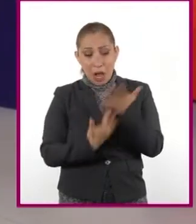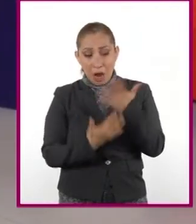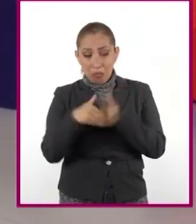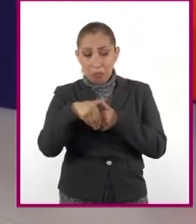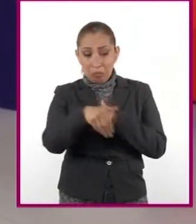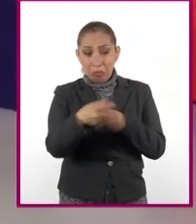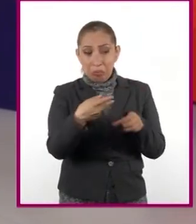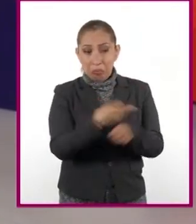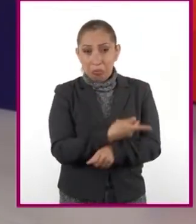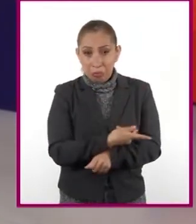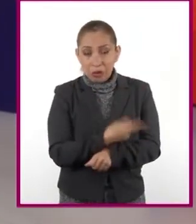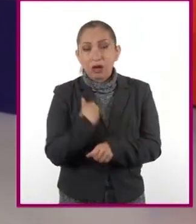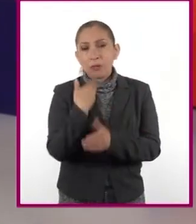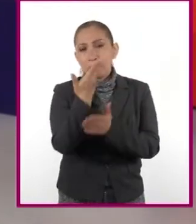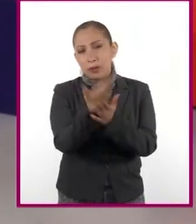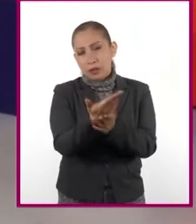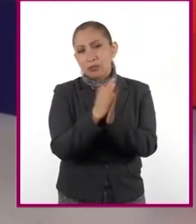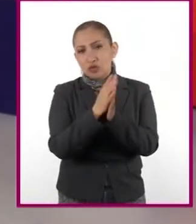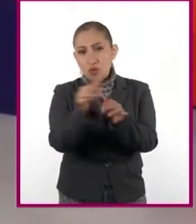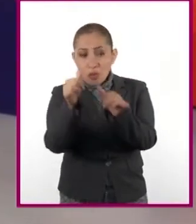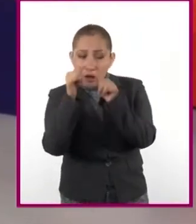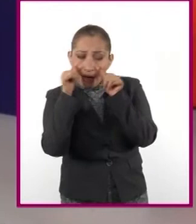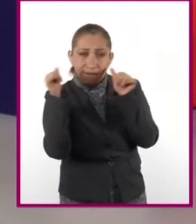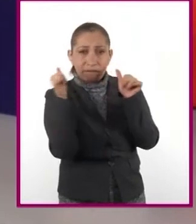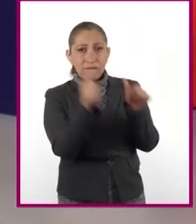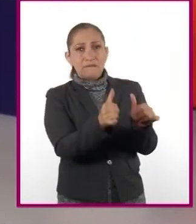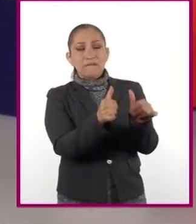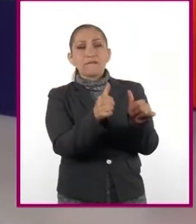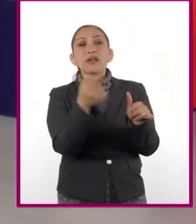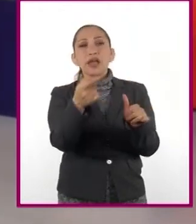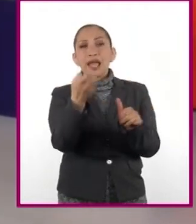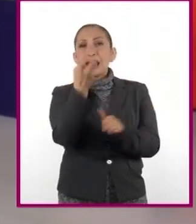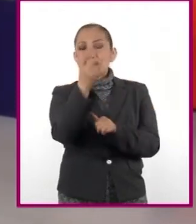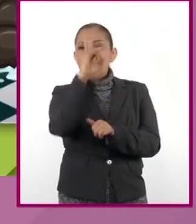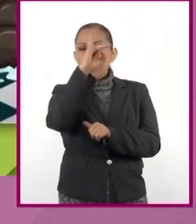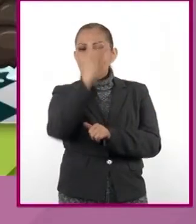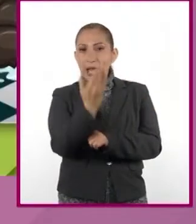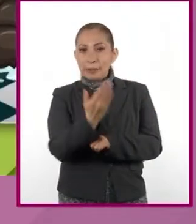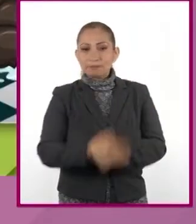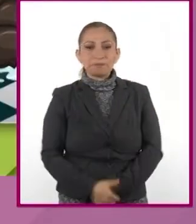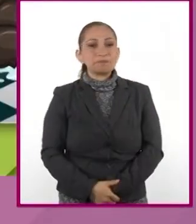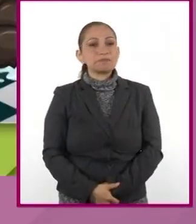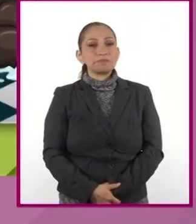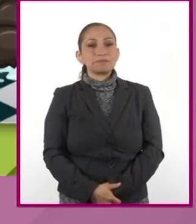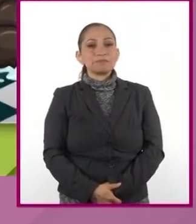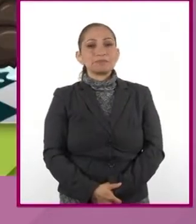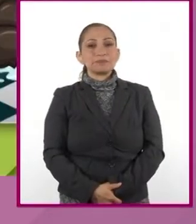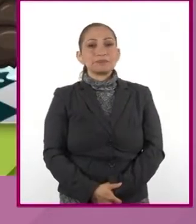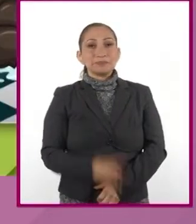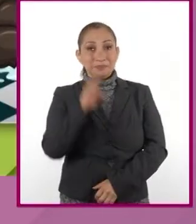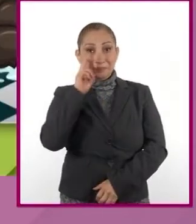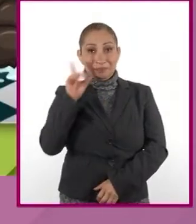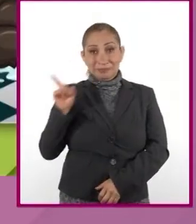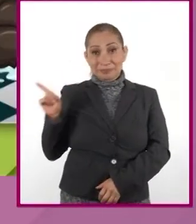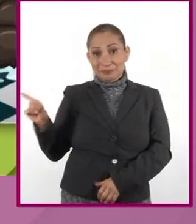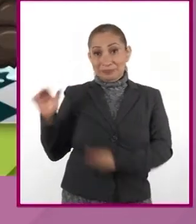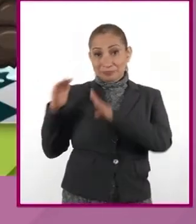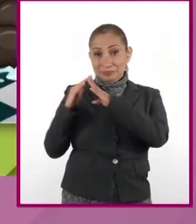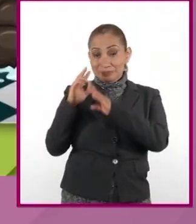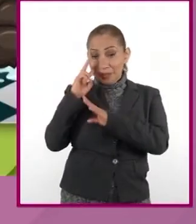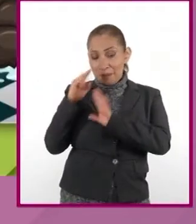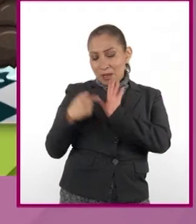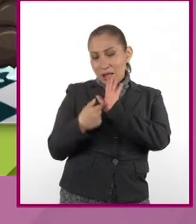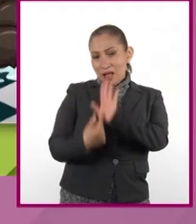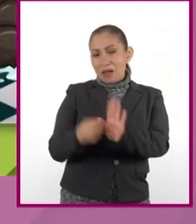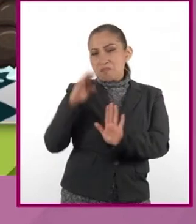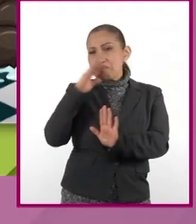acciones y les pedimos observar con atención la siguiente imagen. En esta casa se muestra